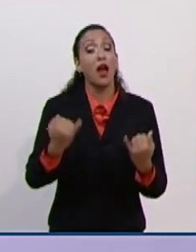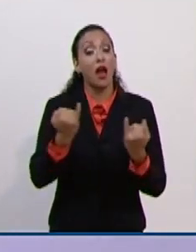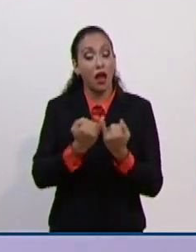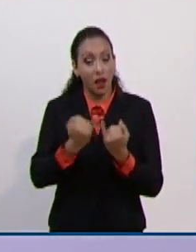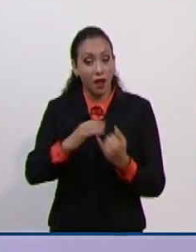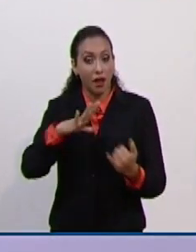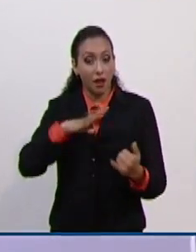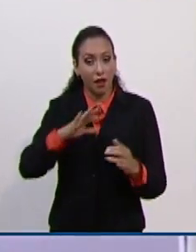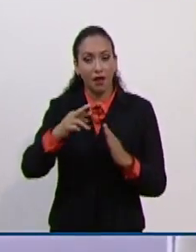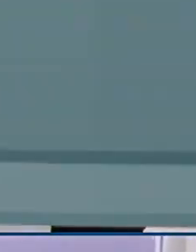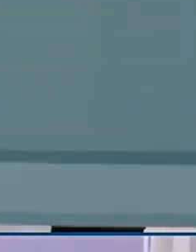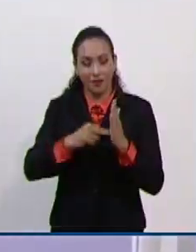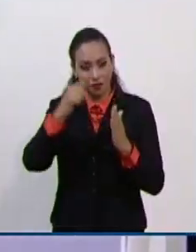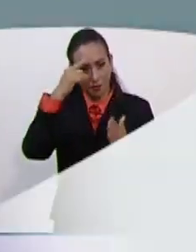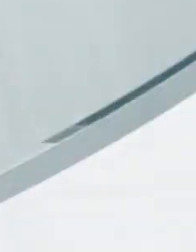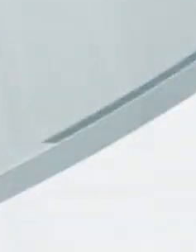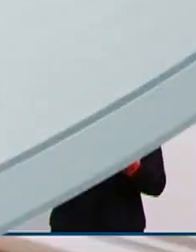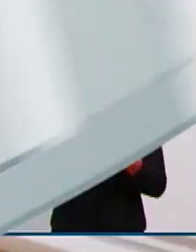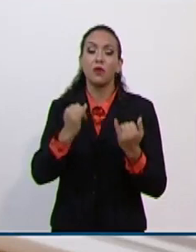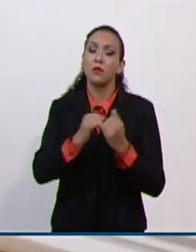género.